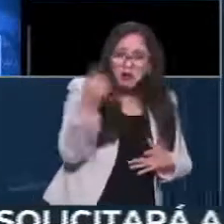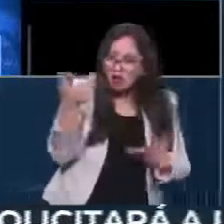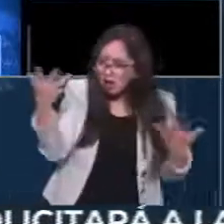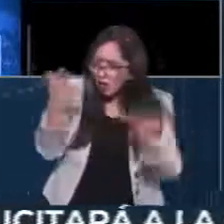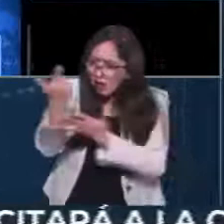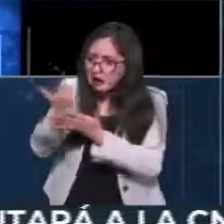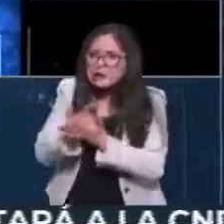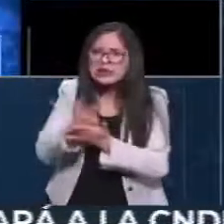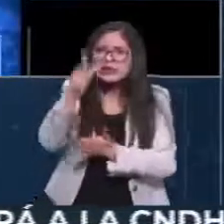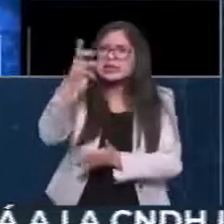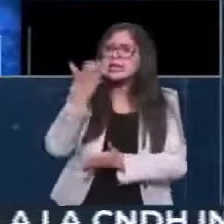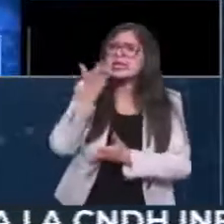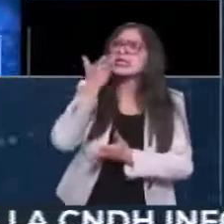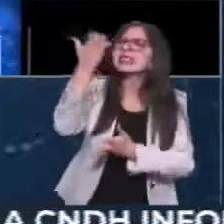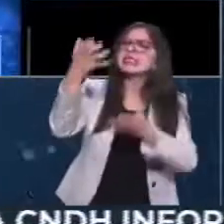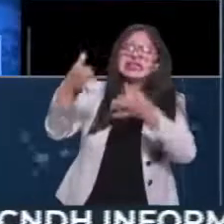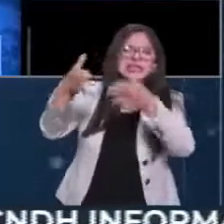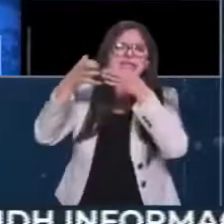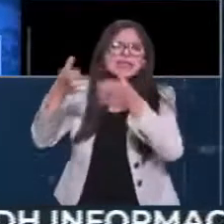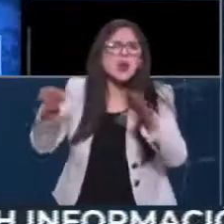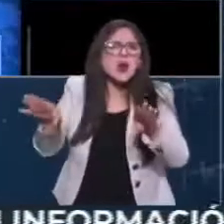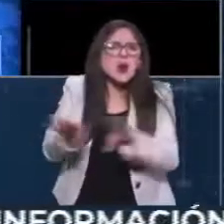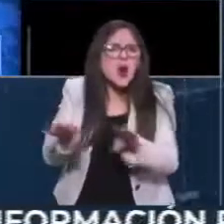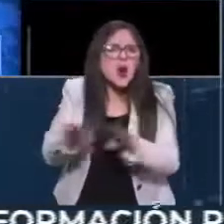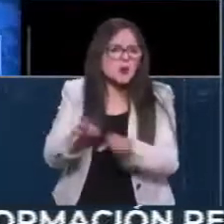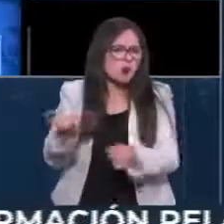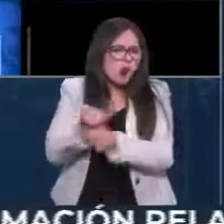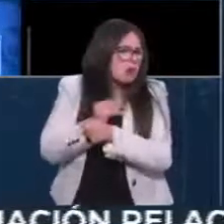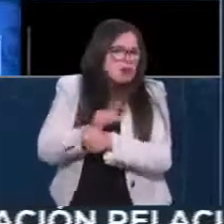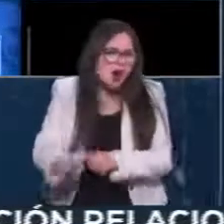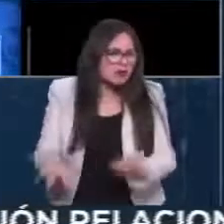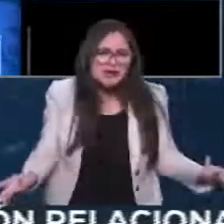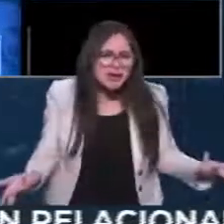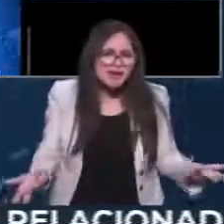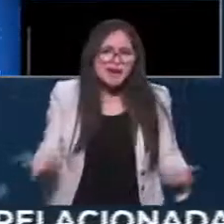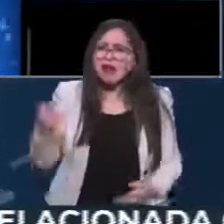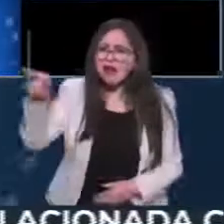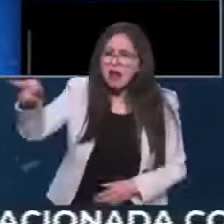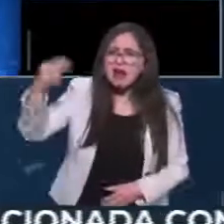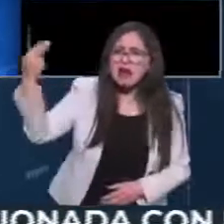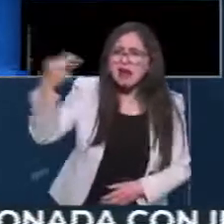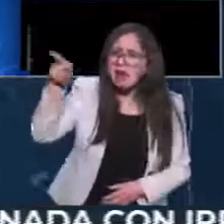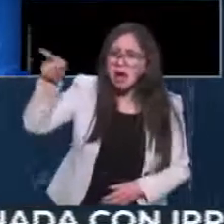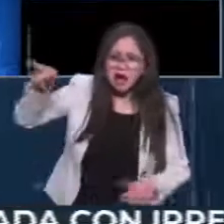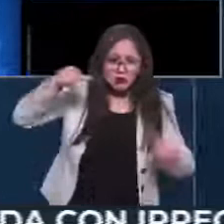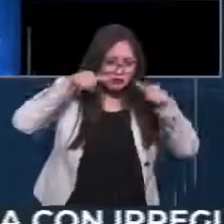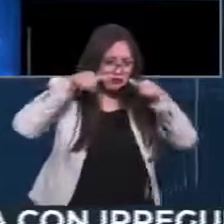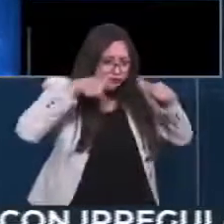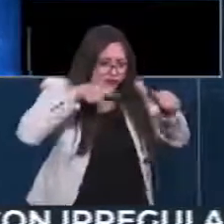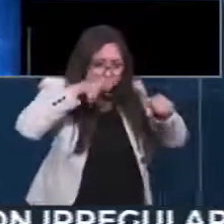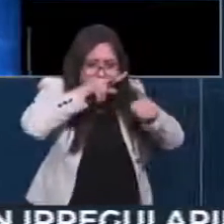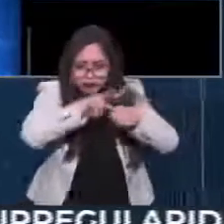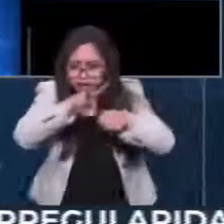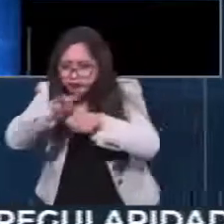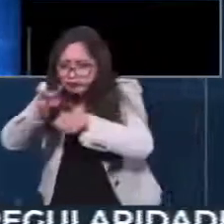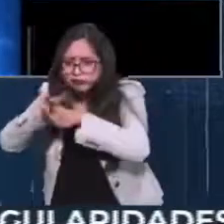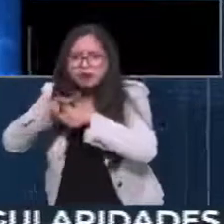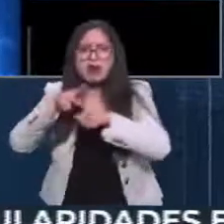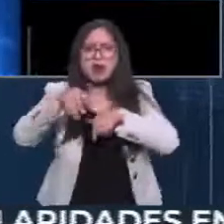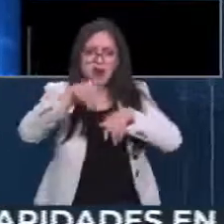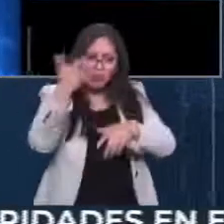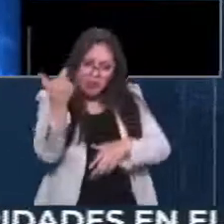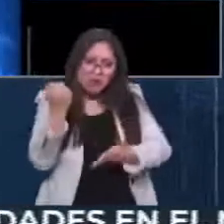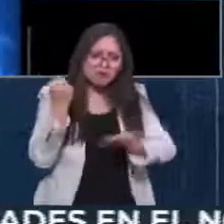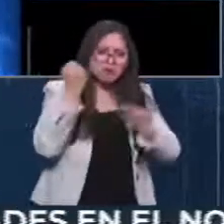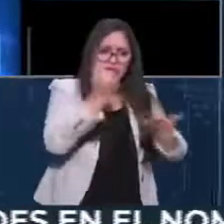se ha gastado ahí sin ir a ningún lado, en un área que debía ser el ojo de todos nosotros vigilando que se hagan bien las cosas,